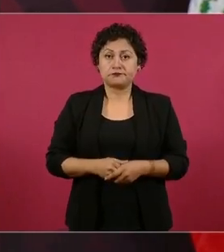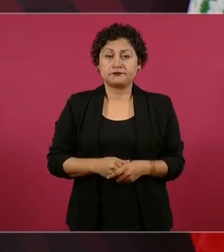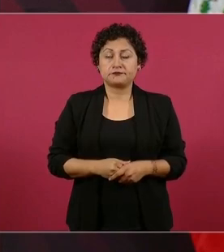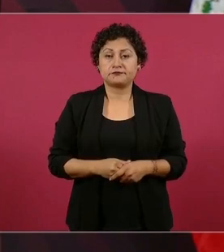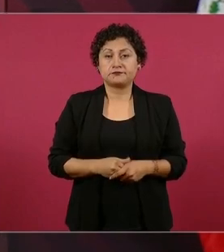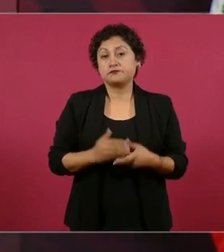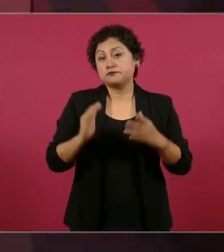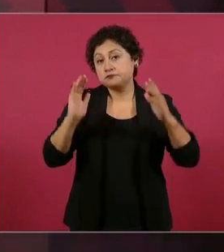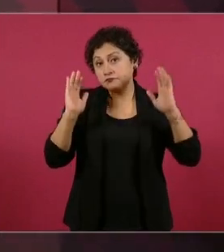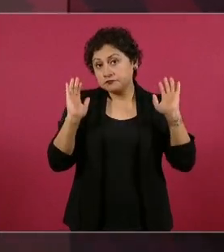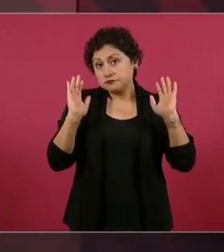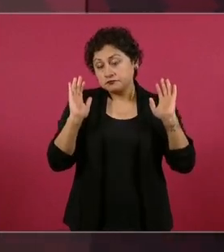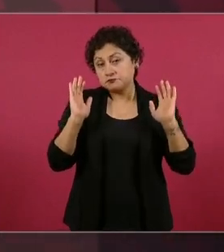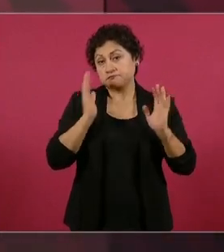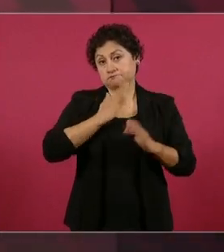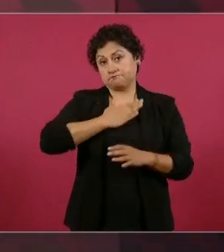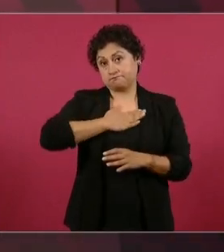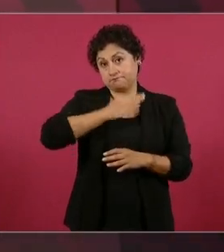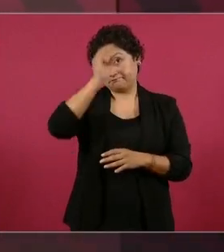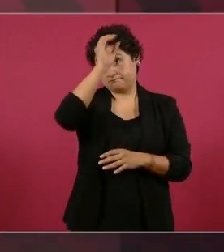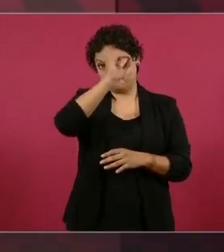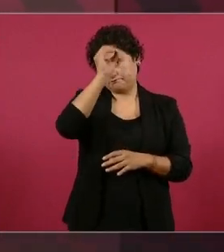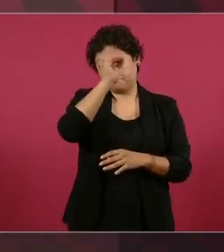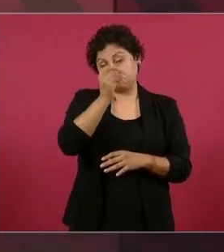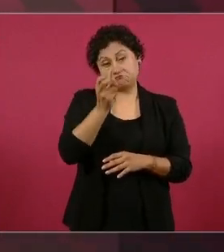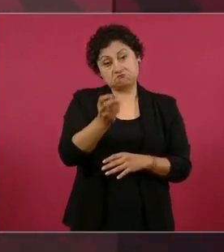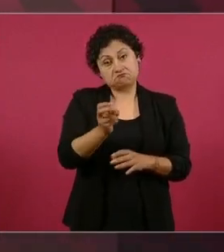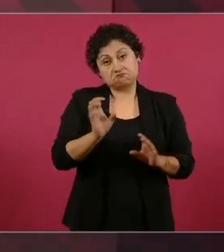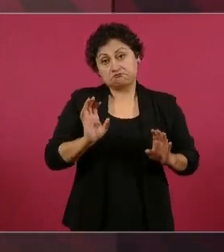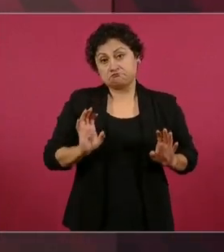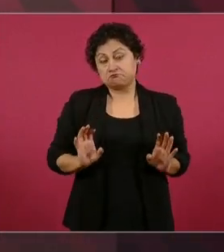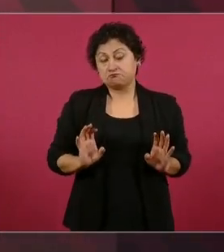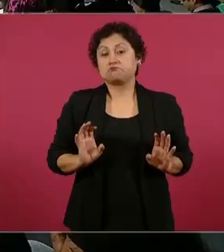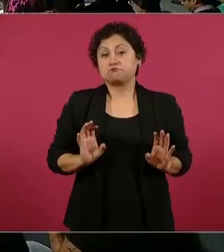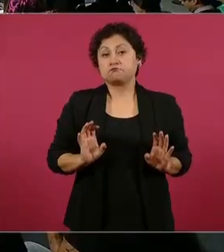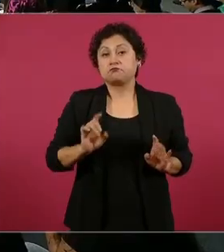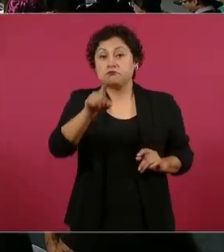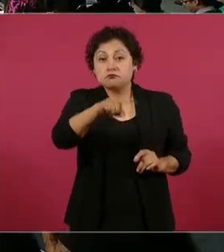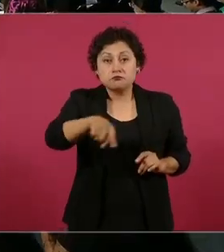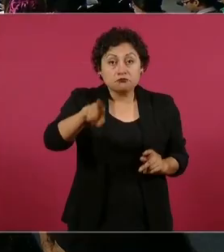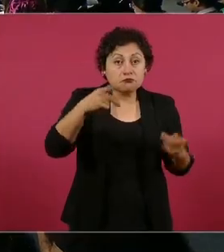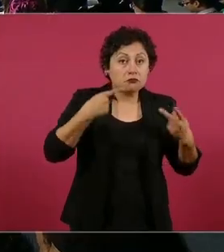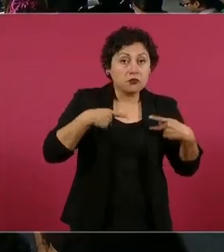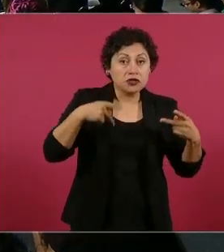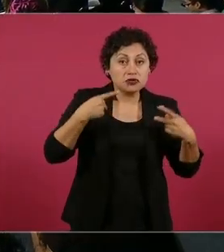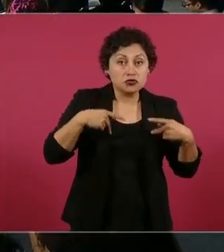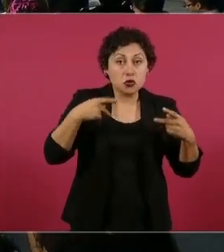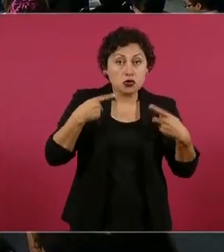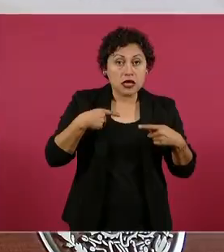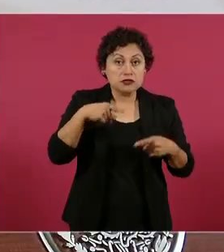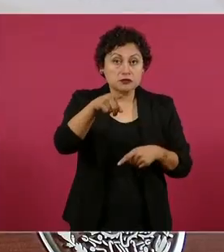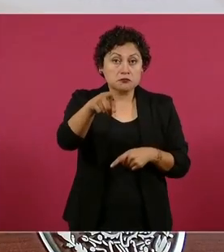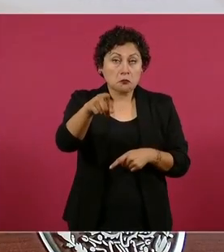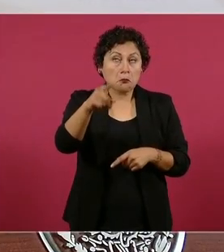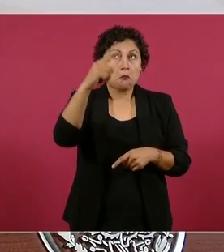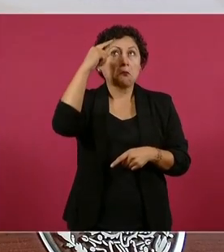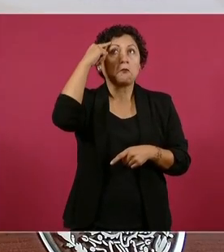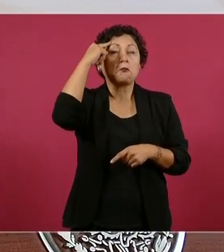Y eso es lo que puedo comentar. Ojalá y acepten las condiciones